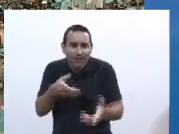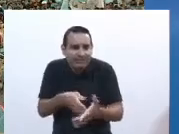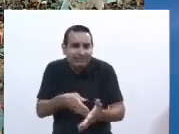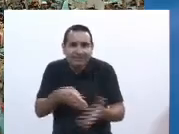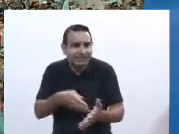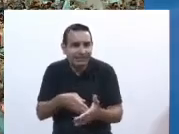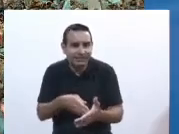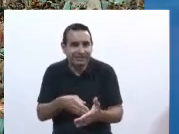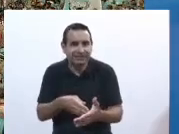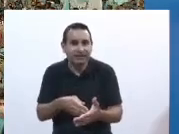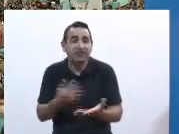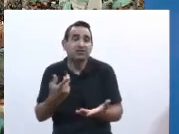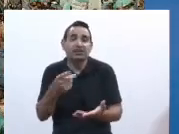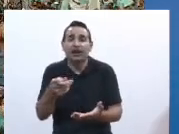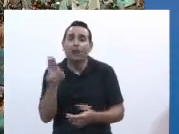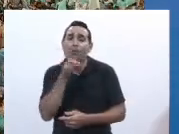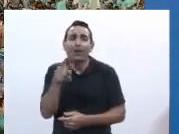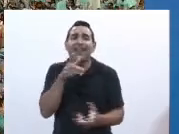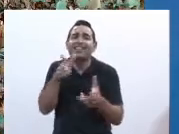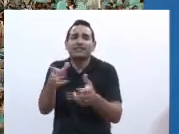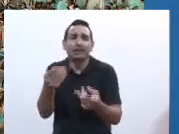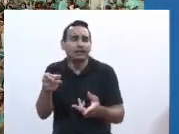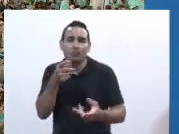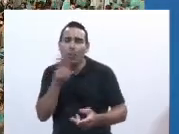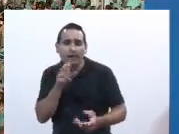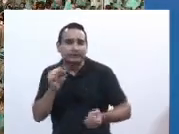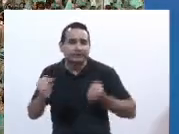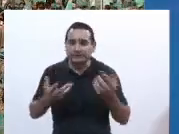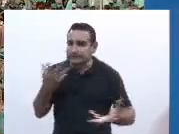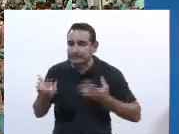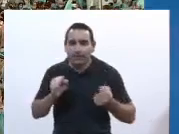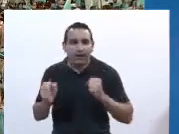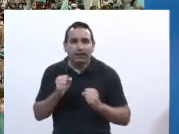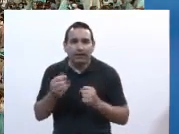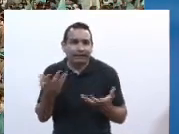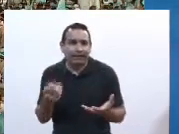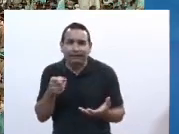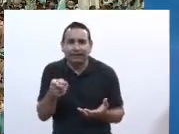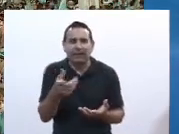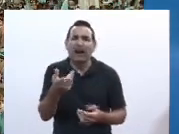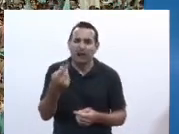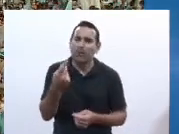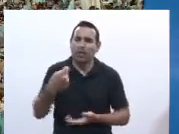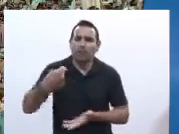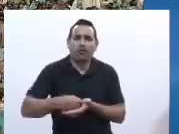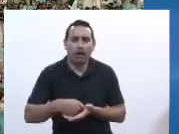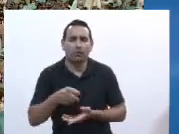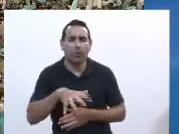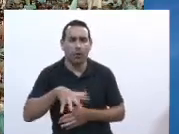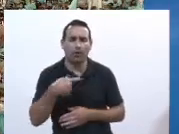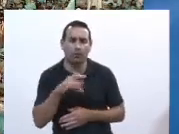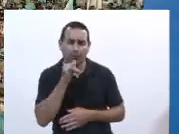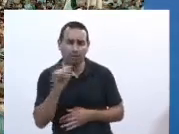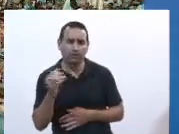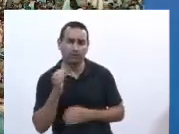lo que te dicen o le dicen a esa mujer en desesperación? Con unos pocos pesos lo arreglas en un lugar donde te voy a